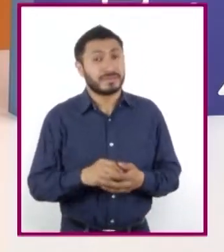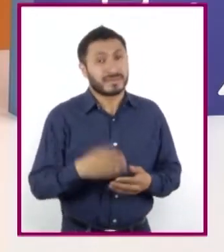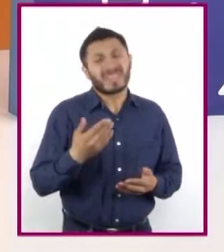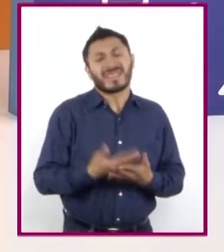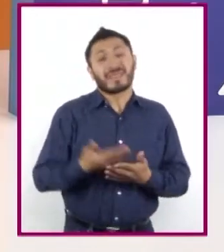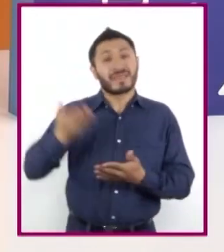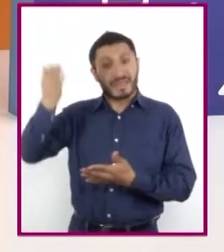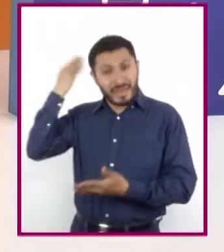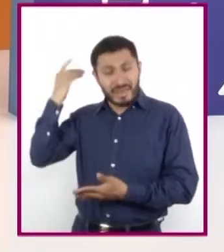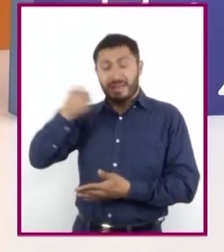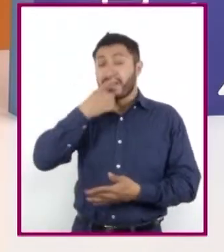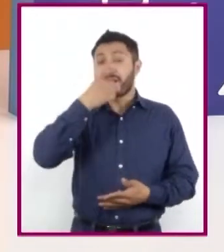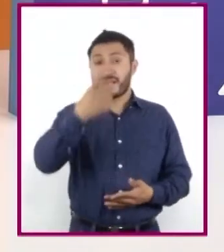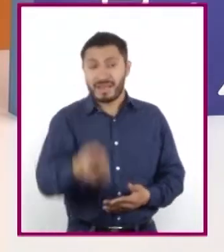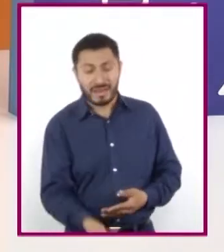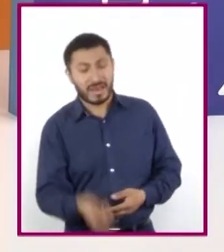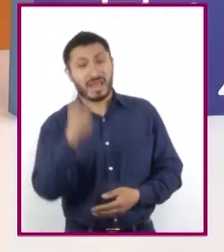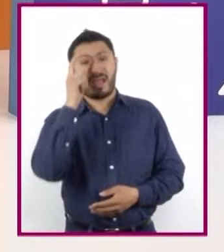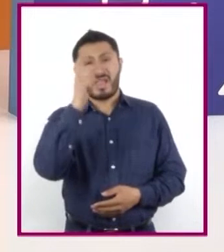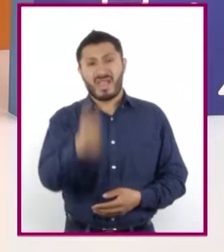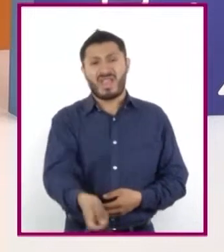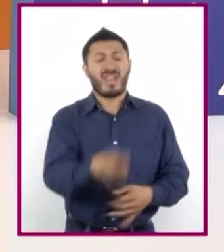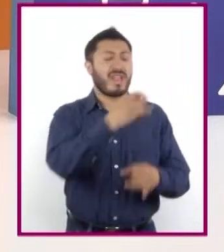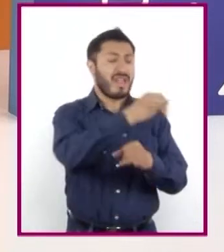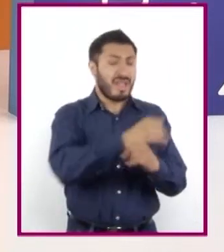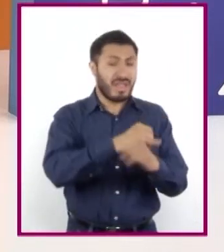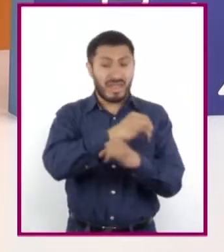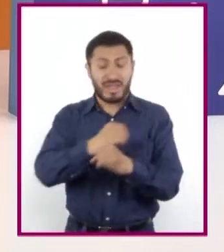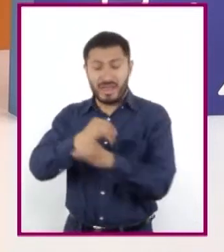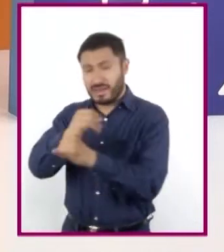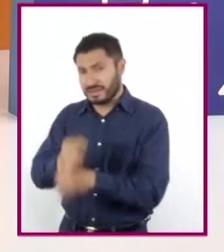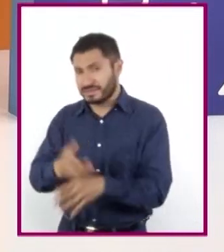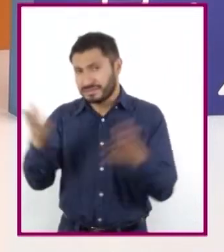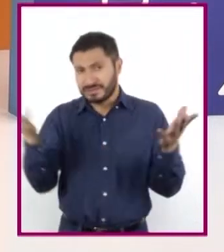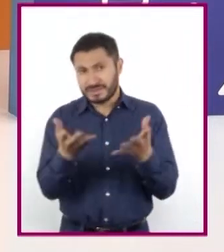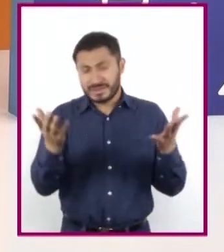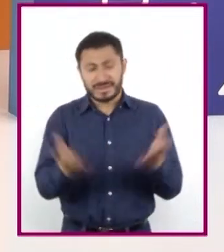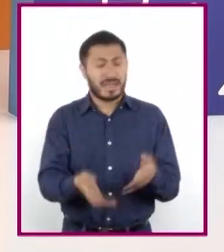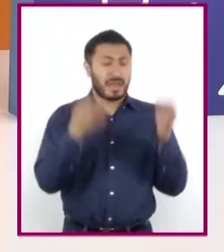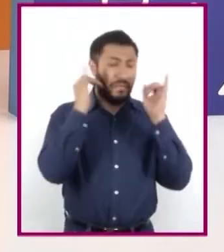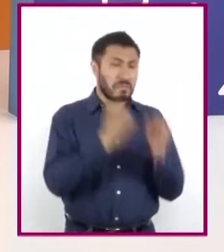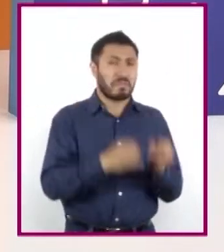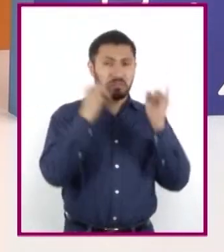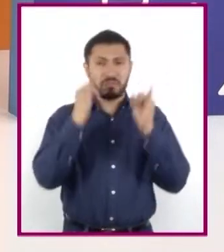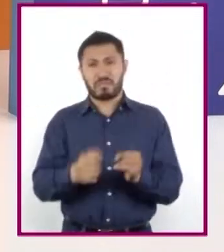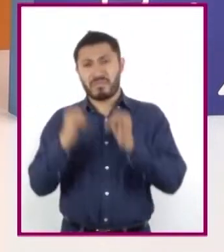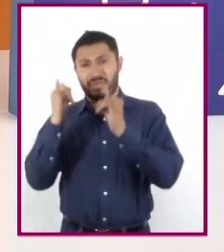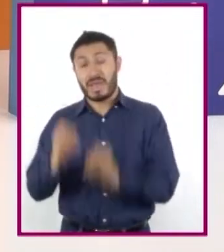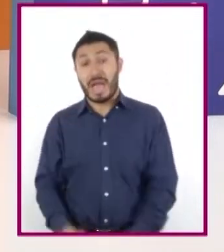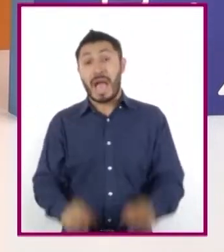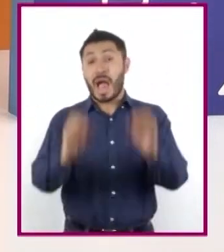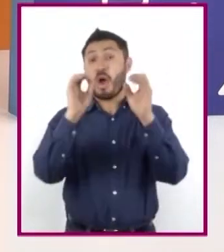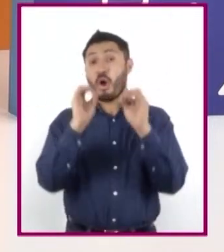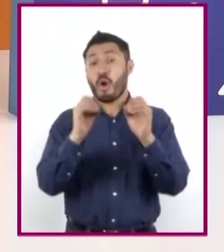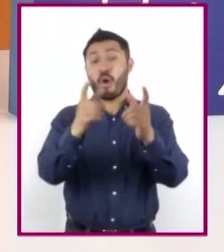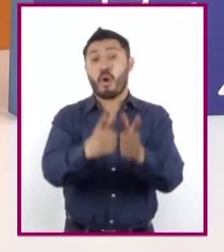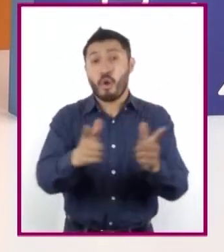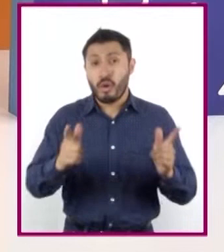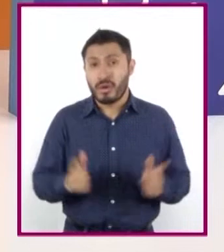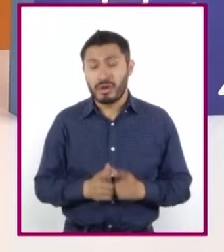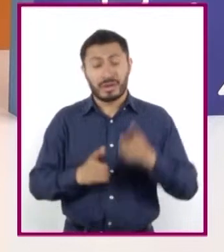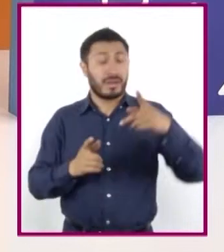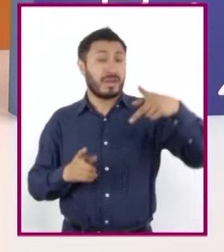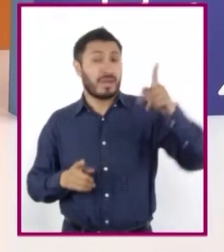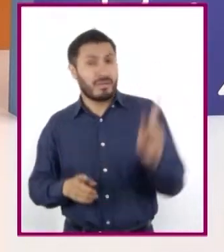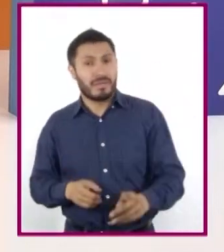Anteriormente se mencionó que la investigación la pueden realizar de forma individual o grupal, pero por la pandemia no